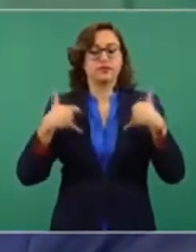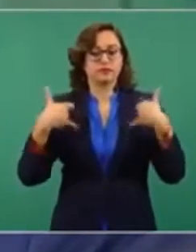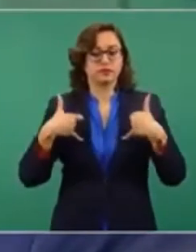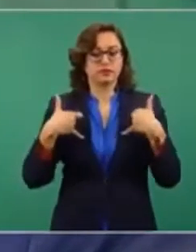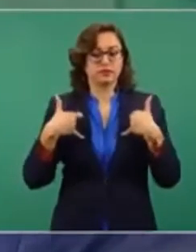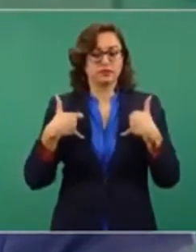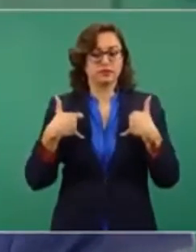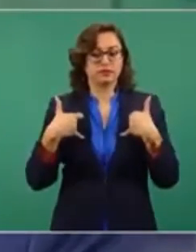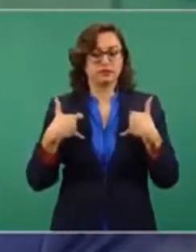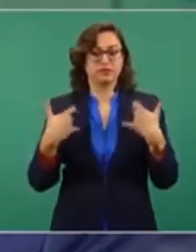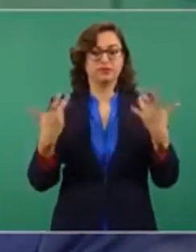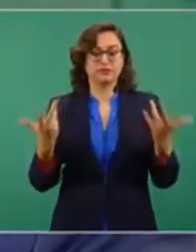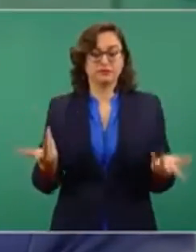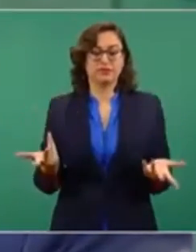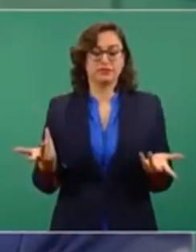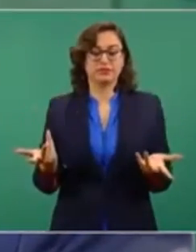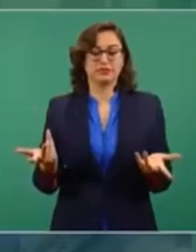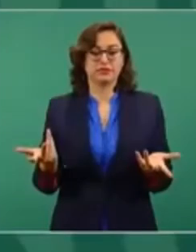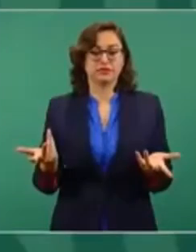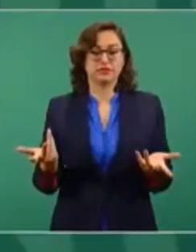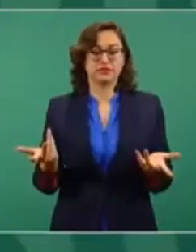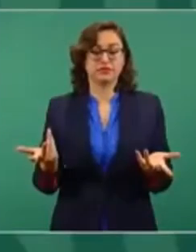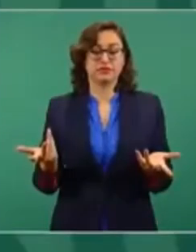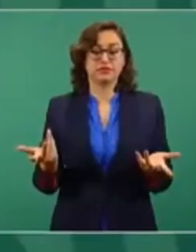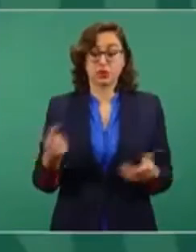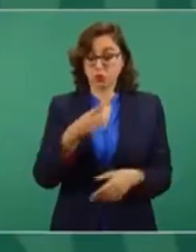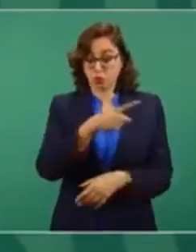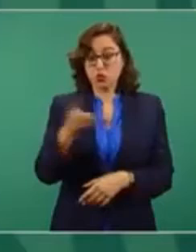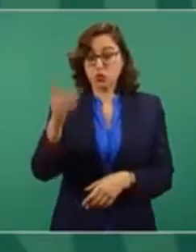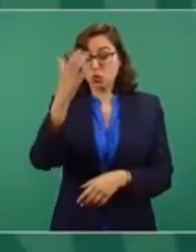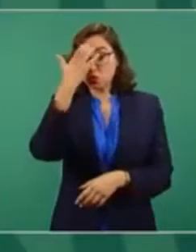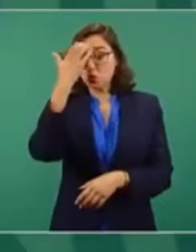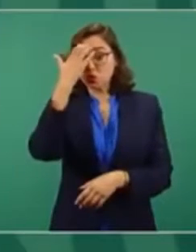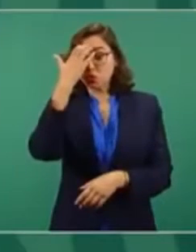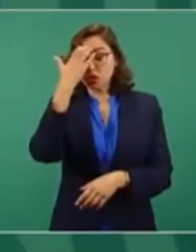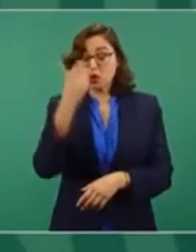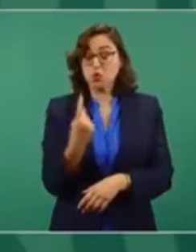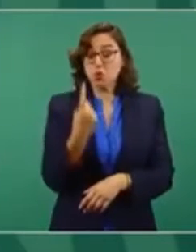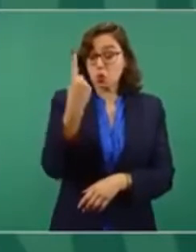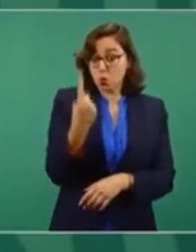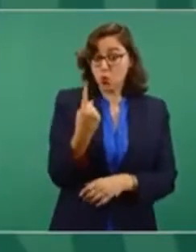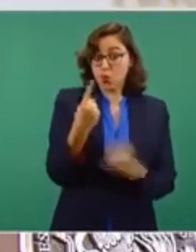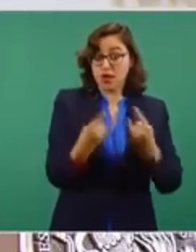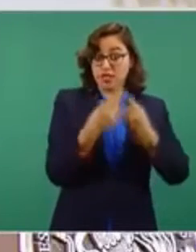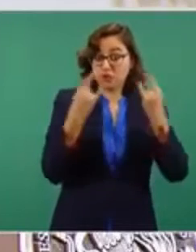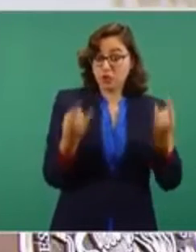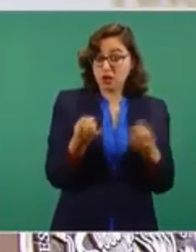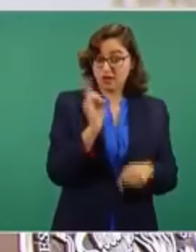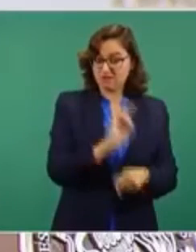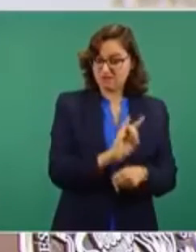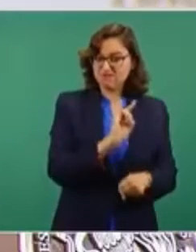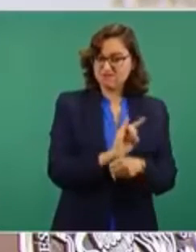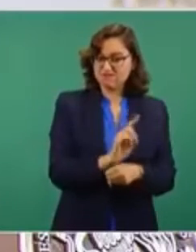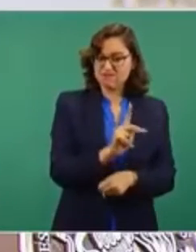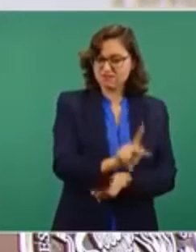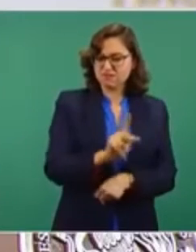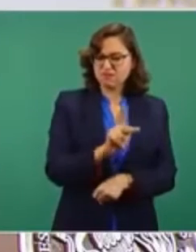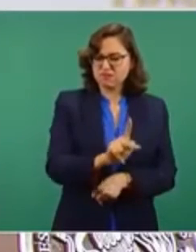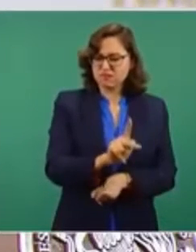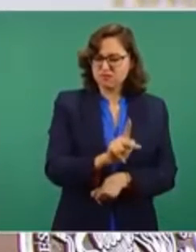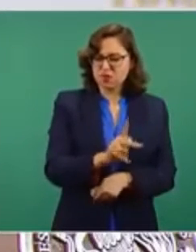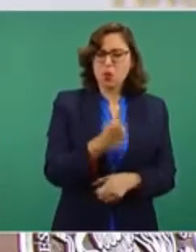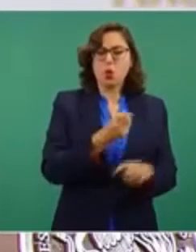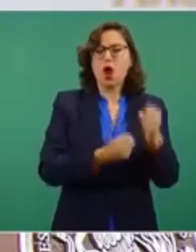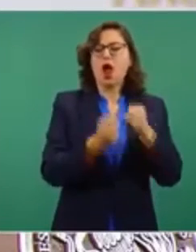ese montaje al que hago referencia sucedió hace ¿cómo cuántos años?